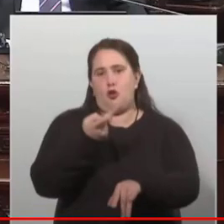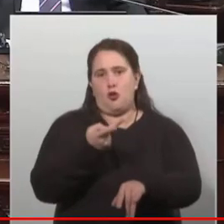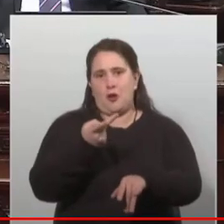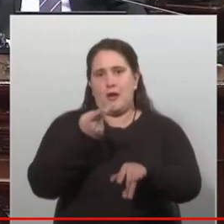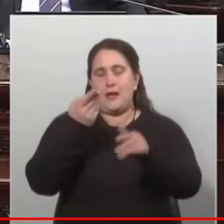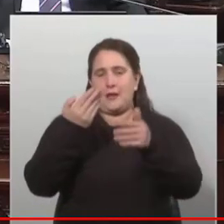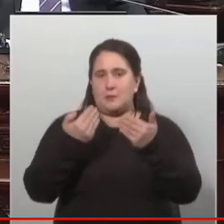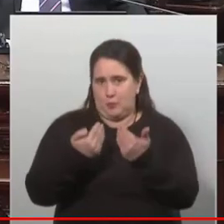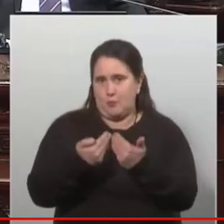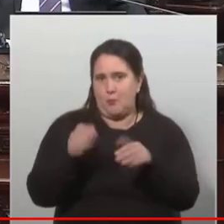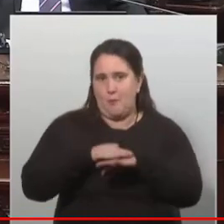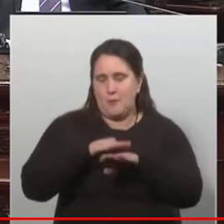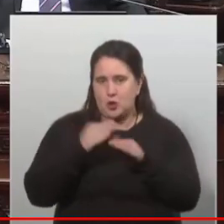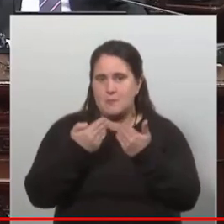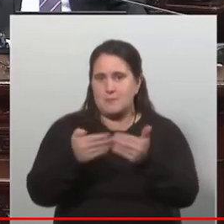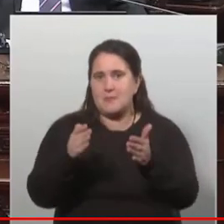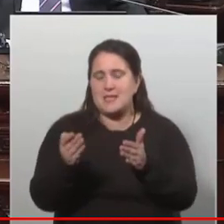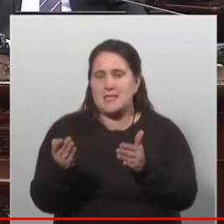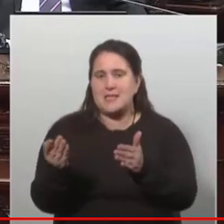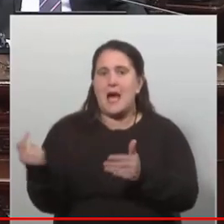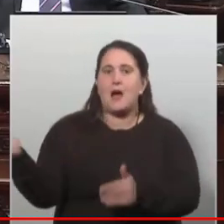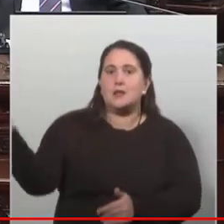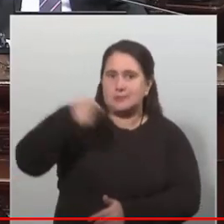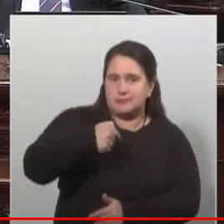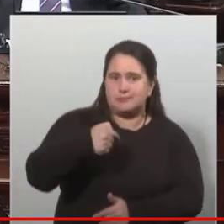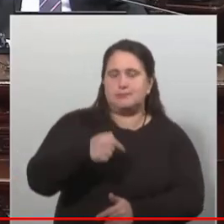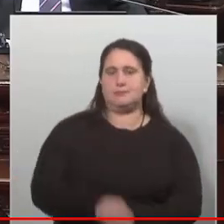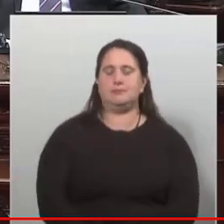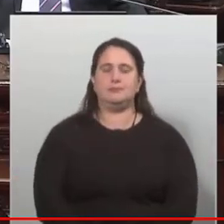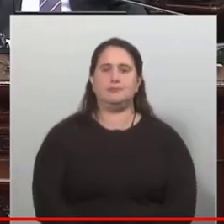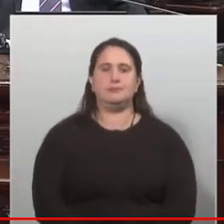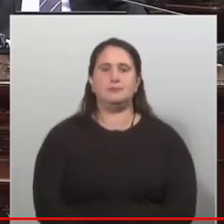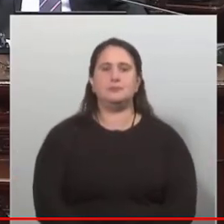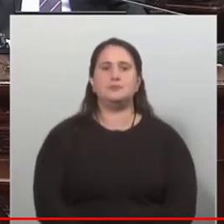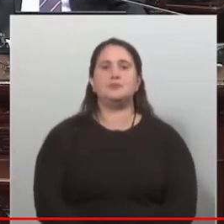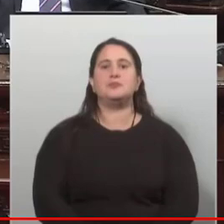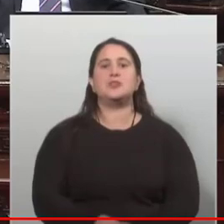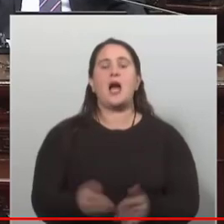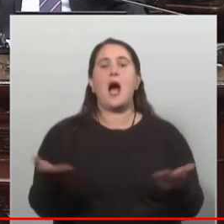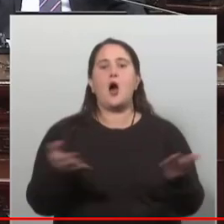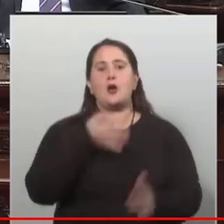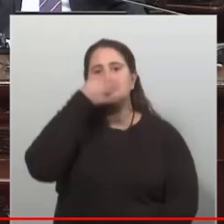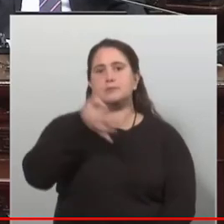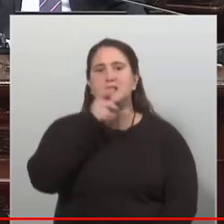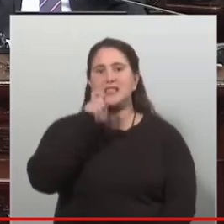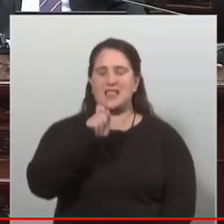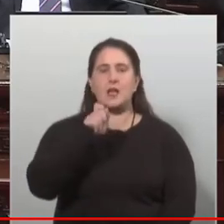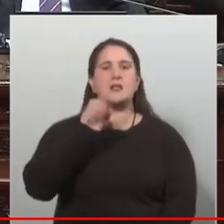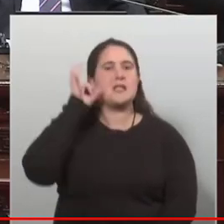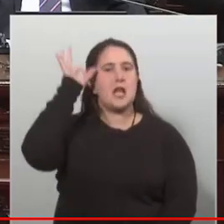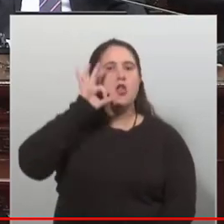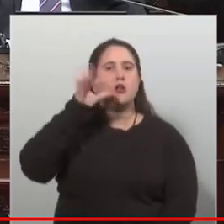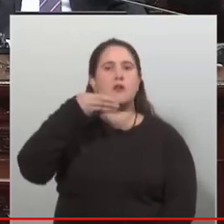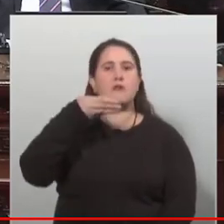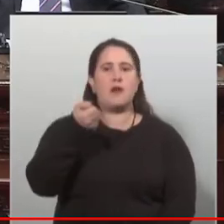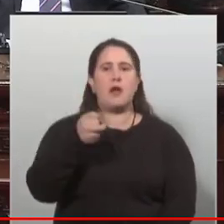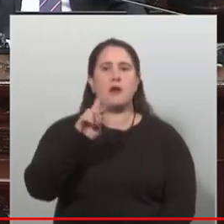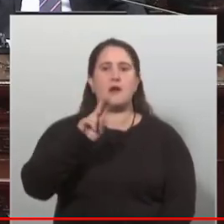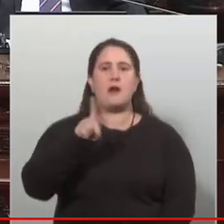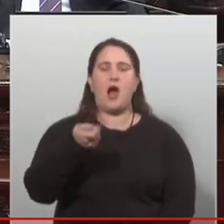a partir que usted ingrese a la consideración. Tiene la palabra el senador Vergara.